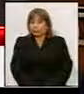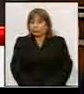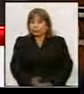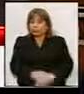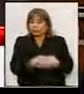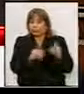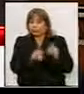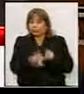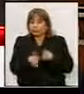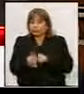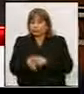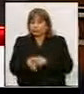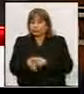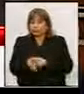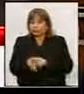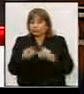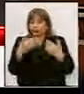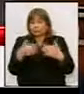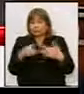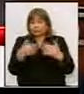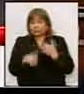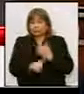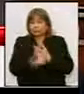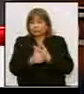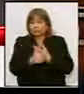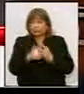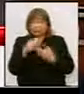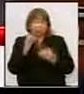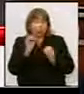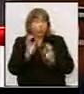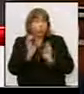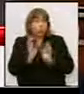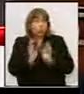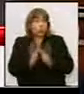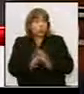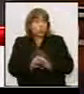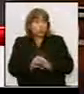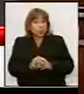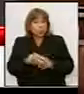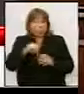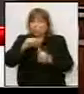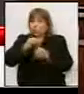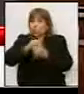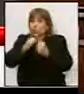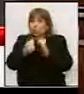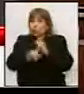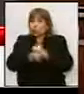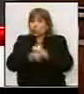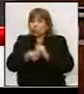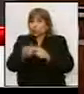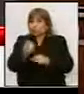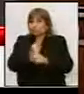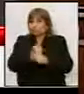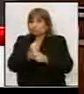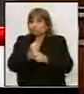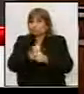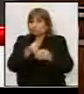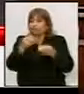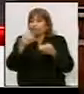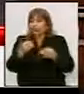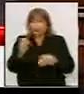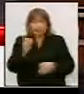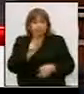también grave, este directorio ha actuado dolosamente en este programa de renovación de cafetales.